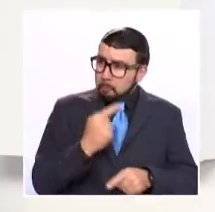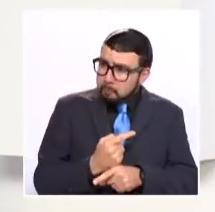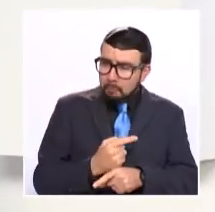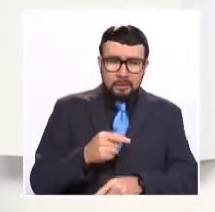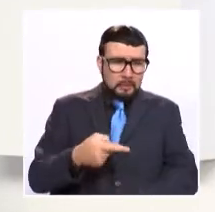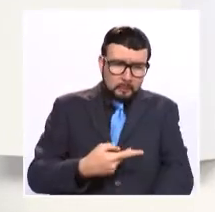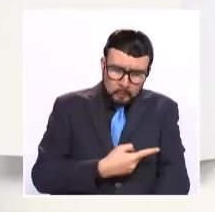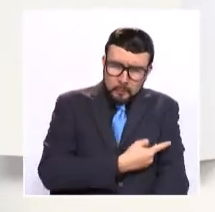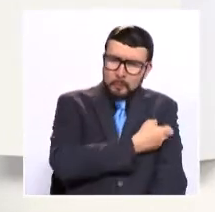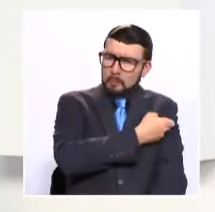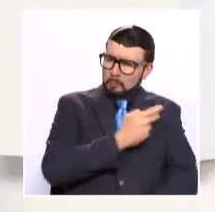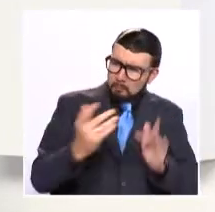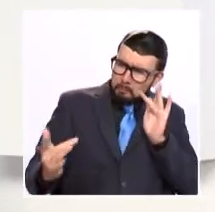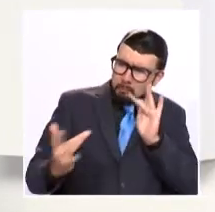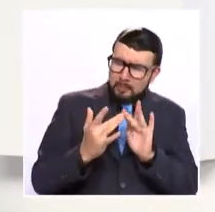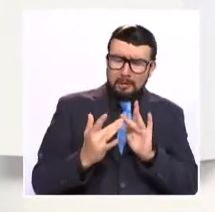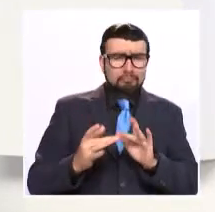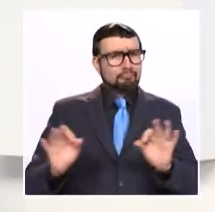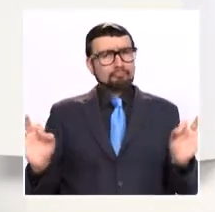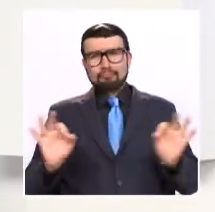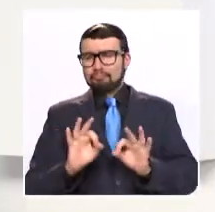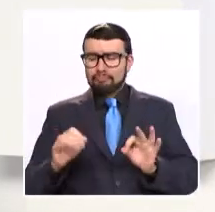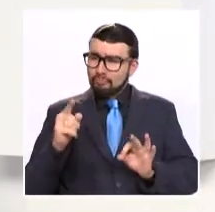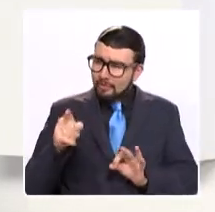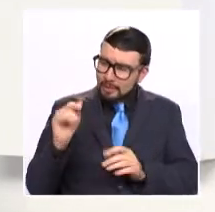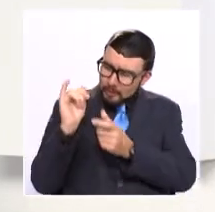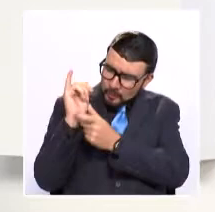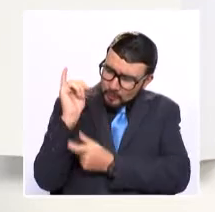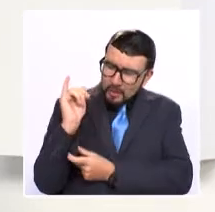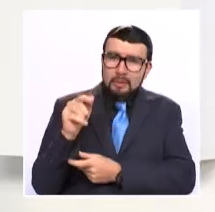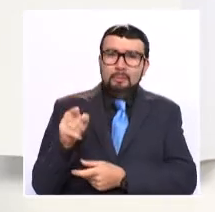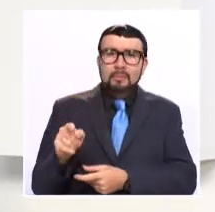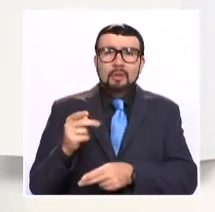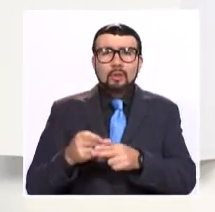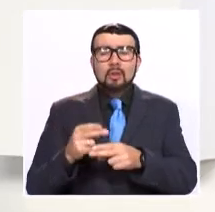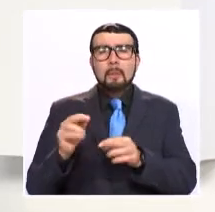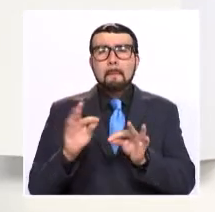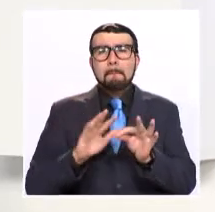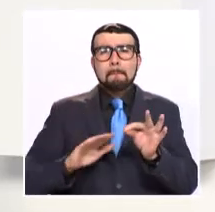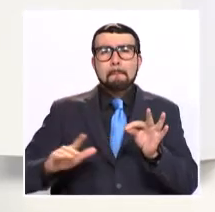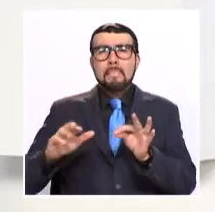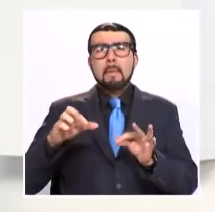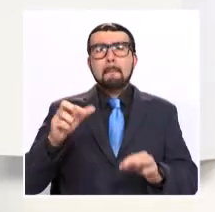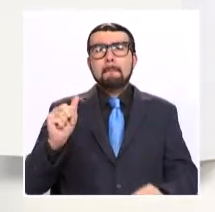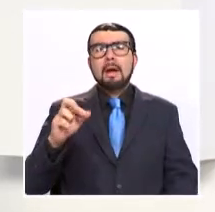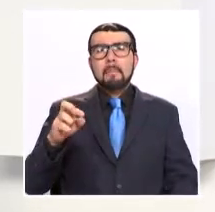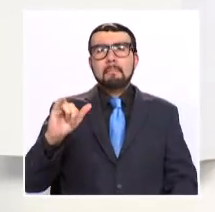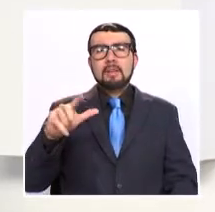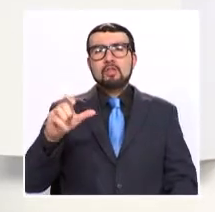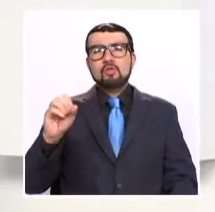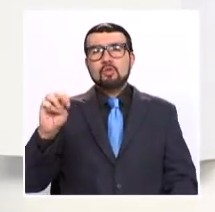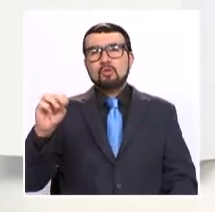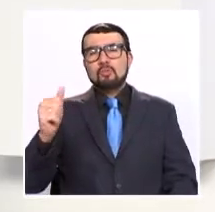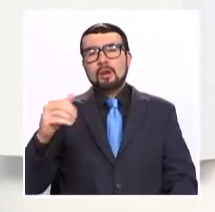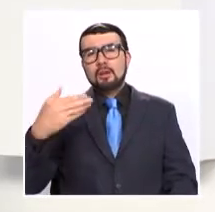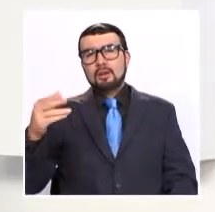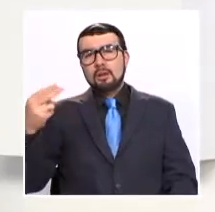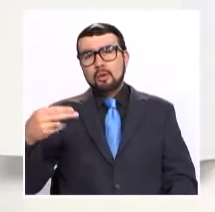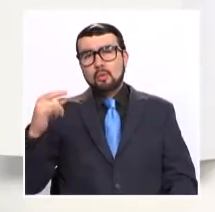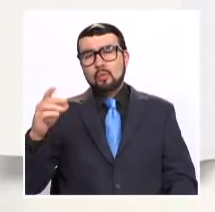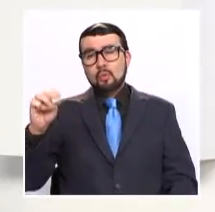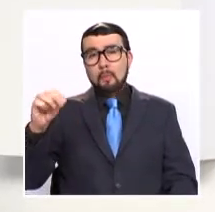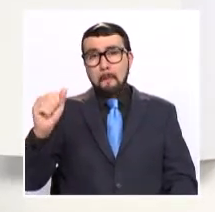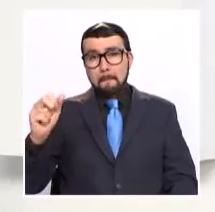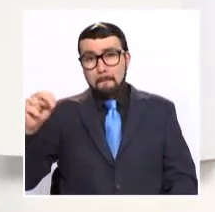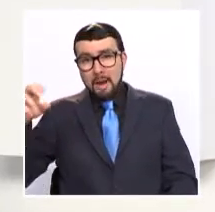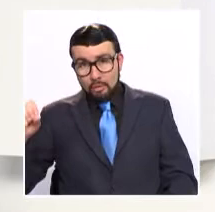las vacunas del virus del papiloma humano. Y hay que dejar claro que esta es una vacuna supremamente importante, porque debemos